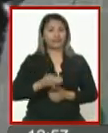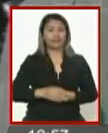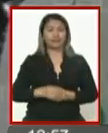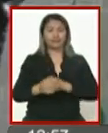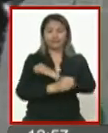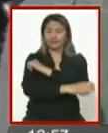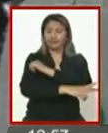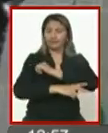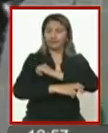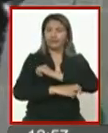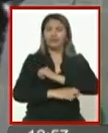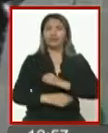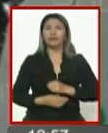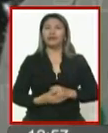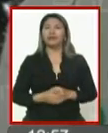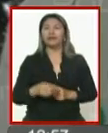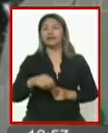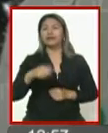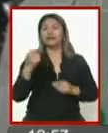sido sustraído